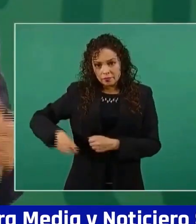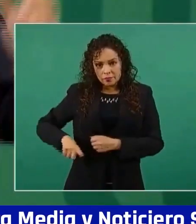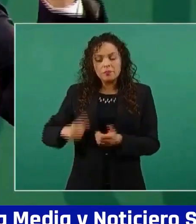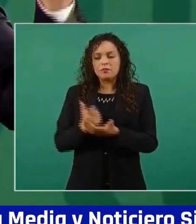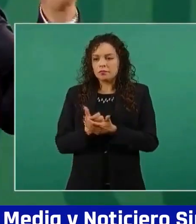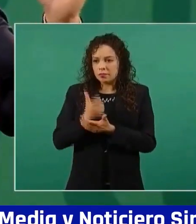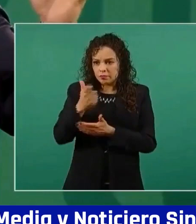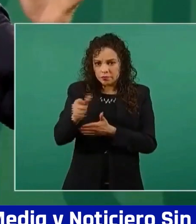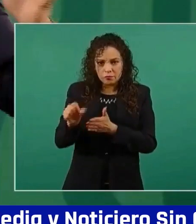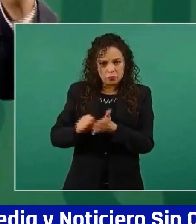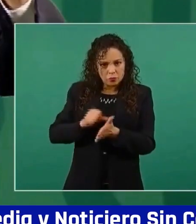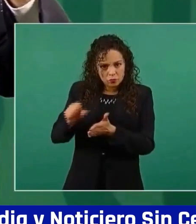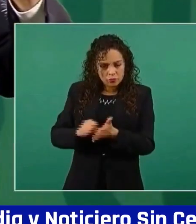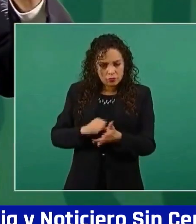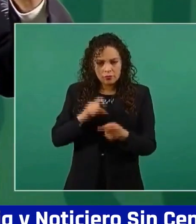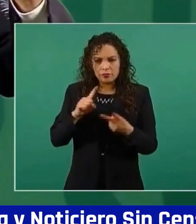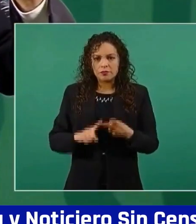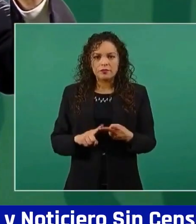todo lo que